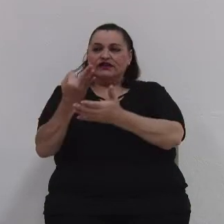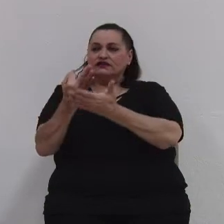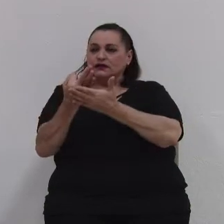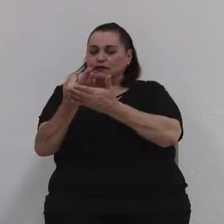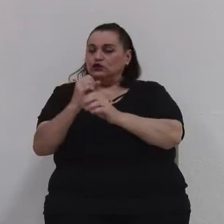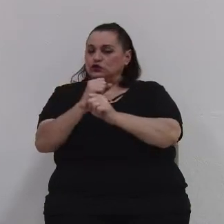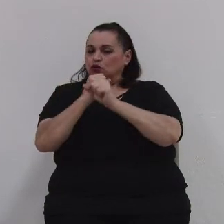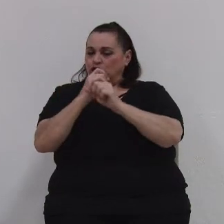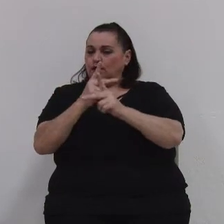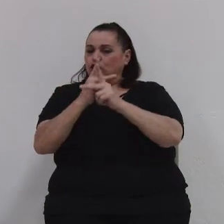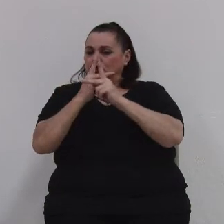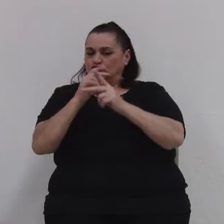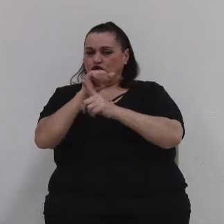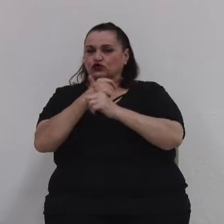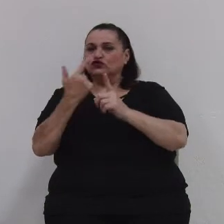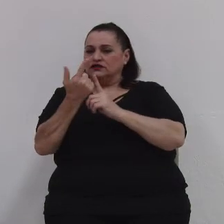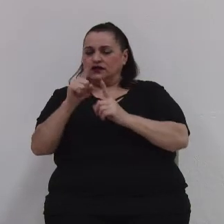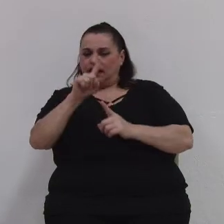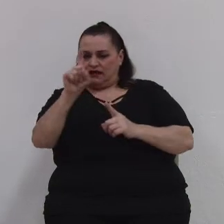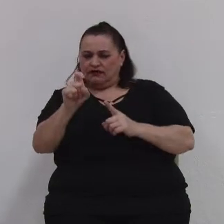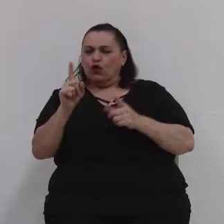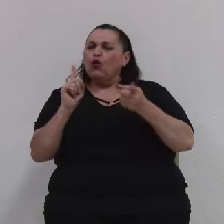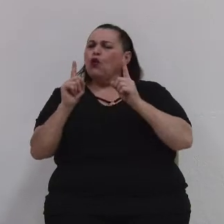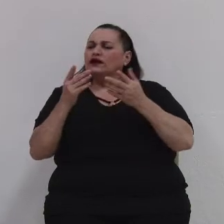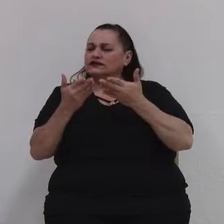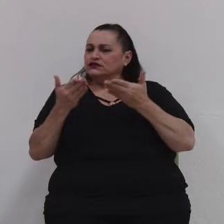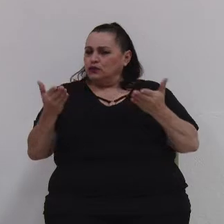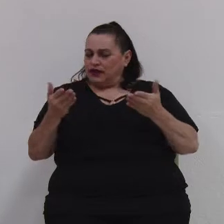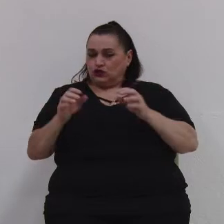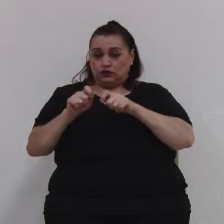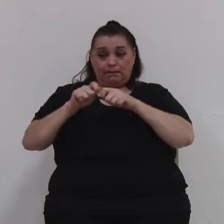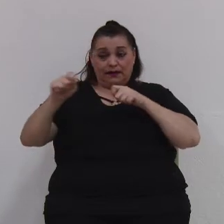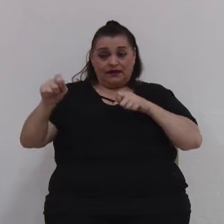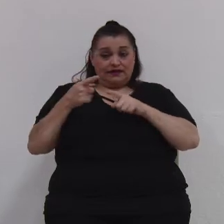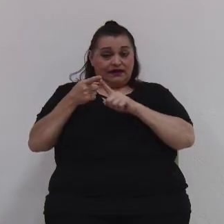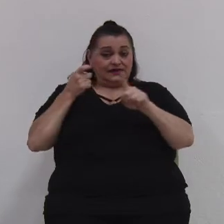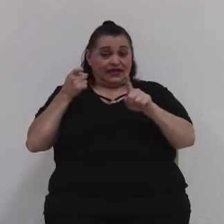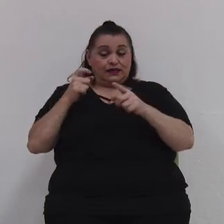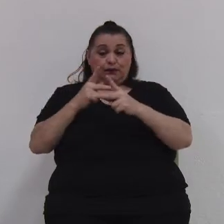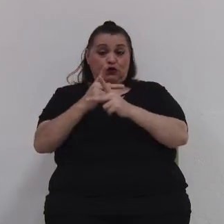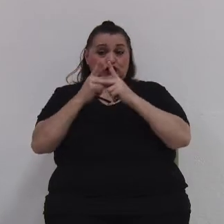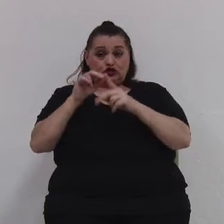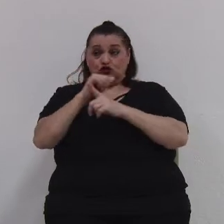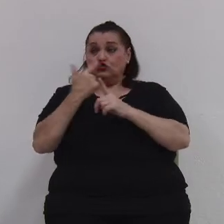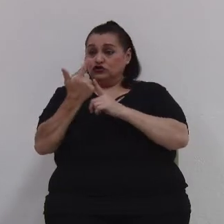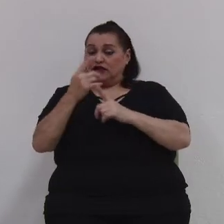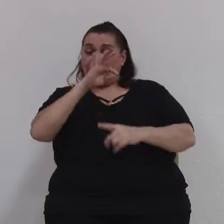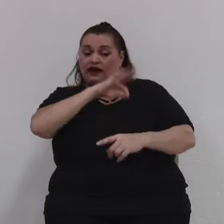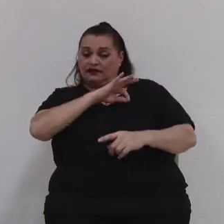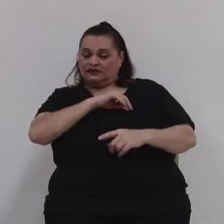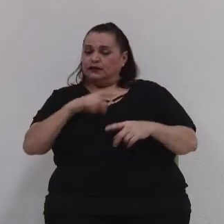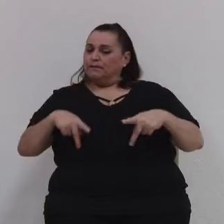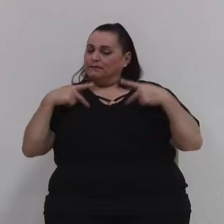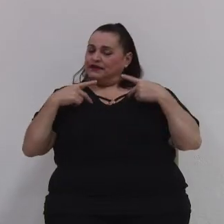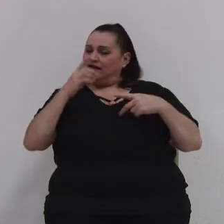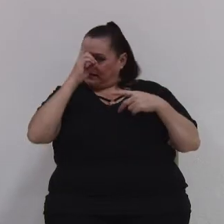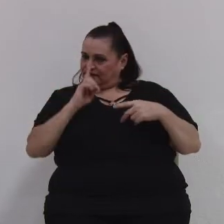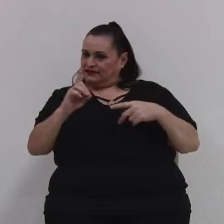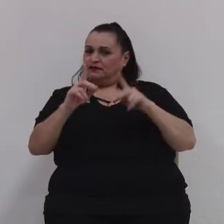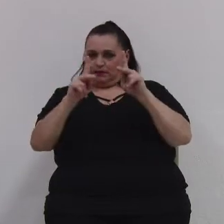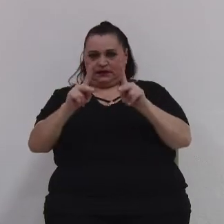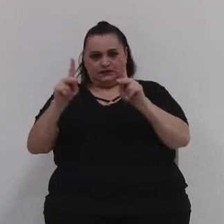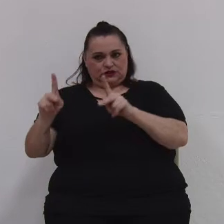y la protección social? ¿Qué instrumentos o medidas pueden adoptarse desde la protección social para garantizar una vida digna para las